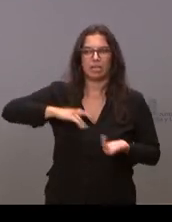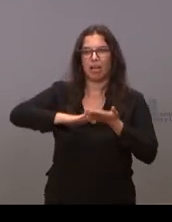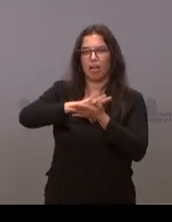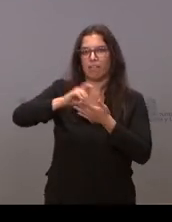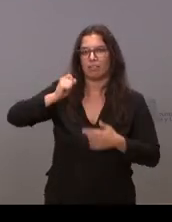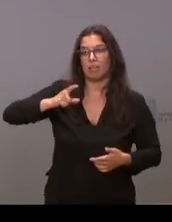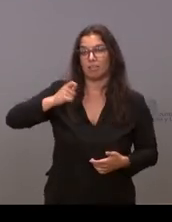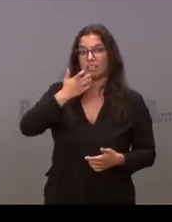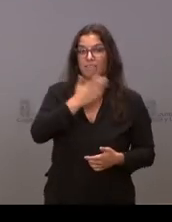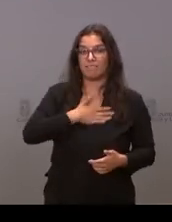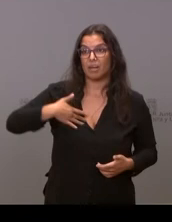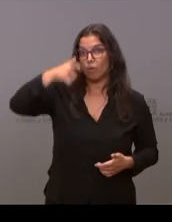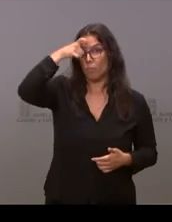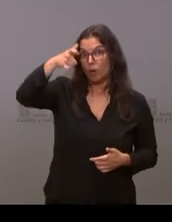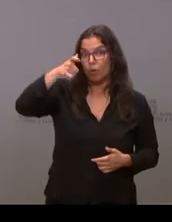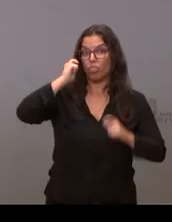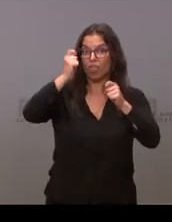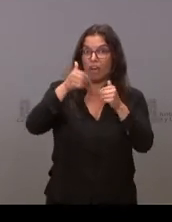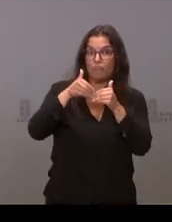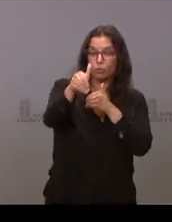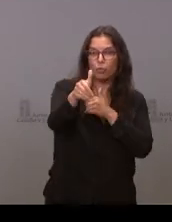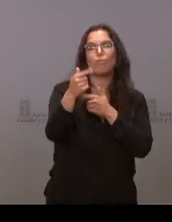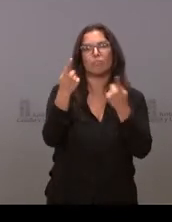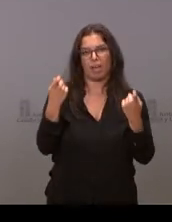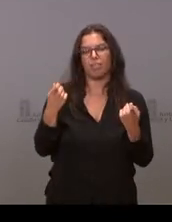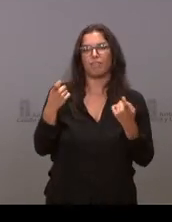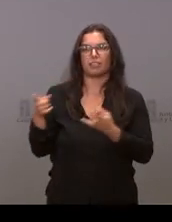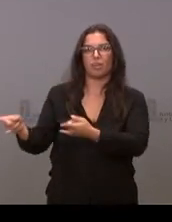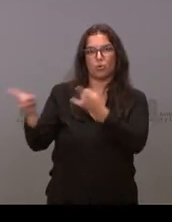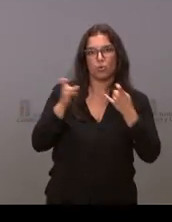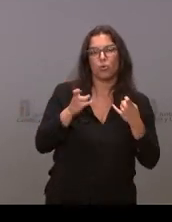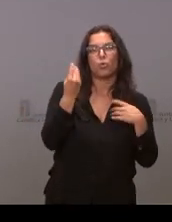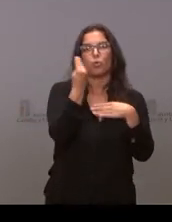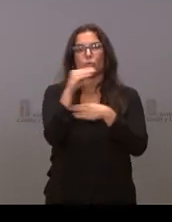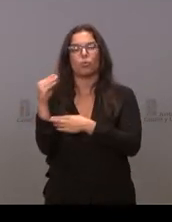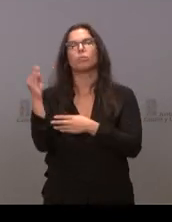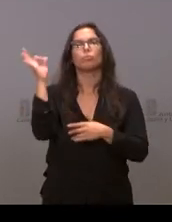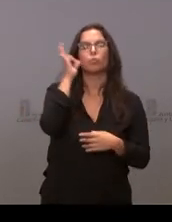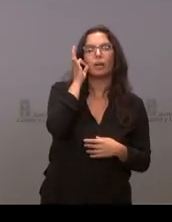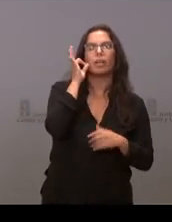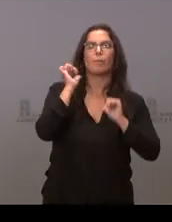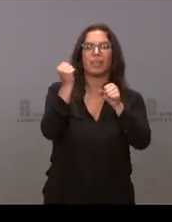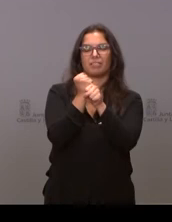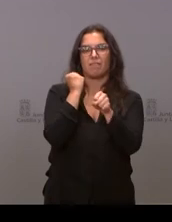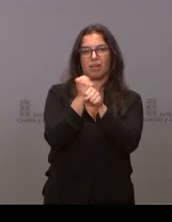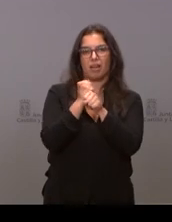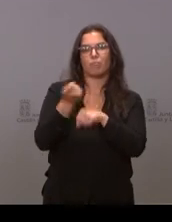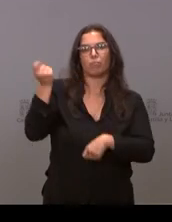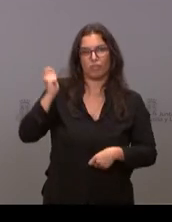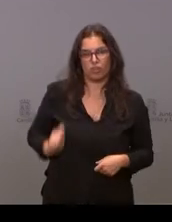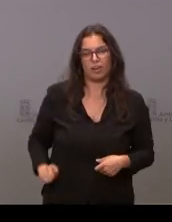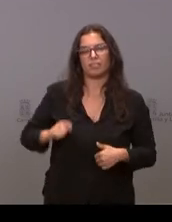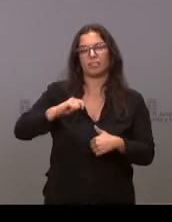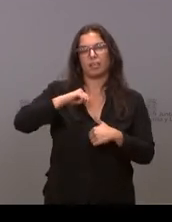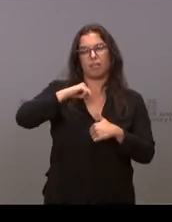que el mundo rural tenga futuro, es necesario que se incorporen mujeres y jóvenes a la actividad profesional del